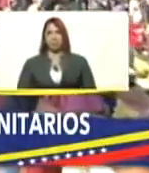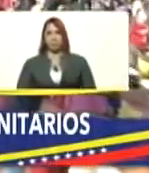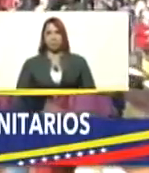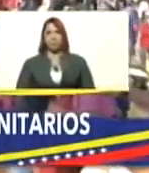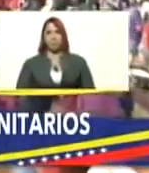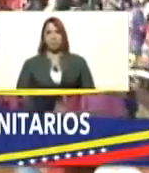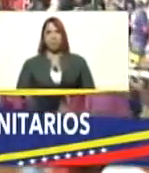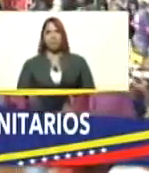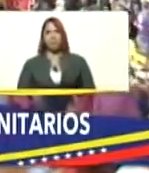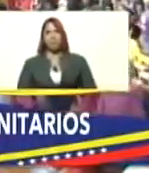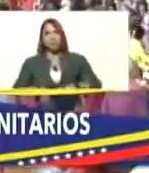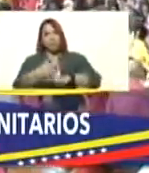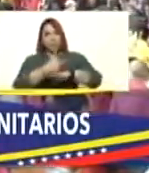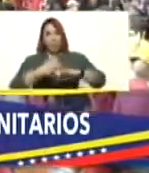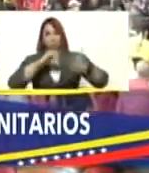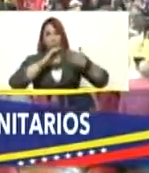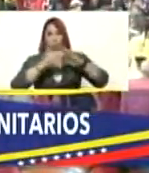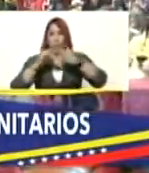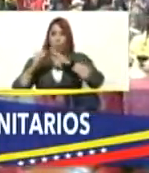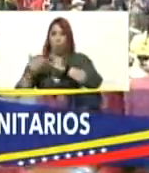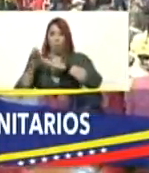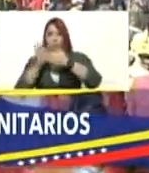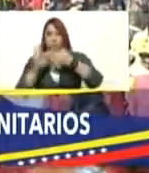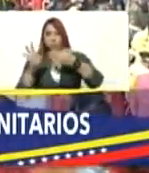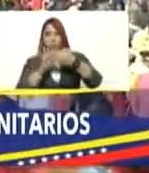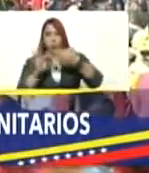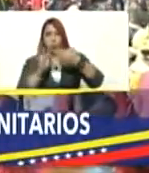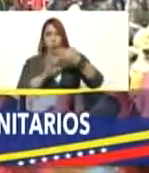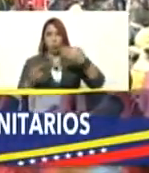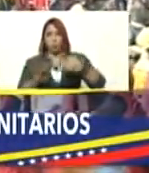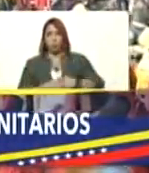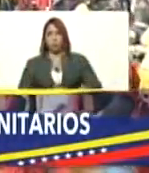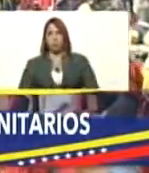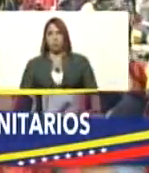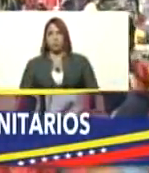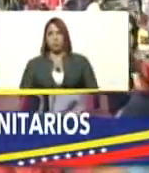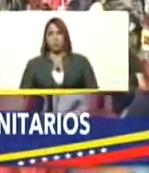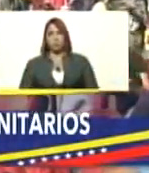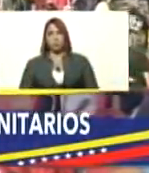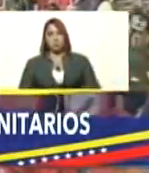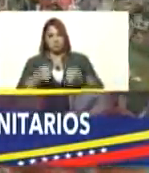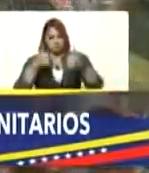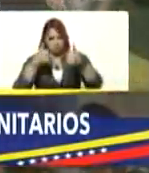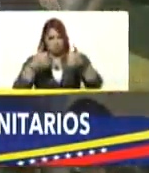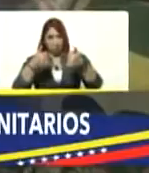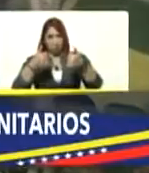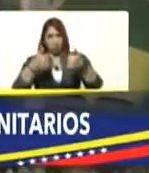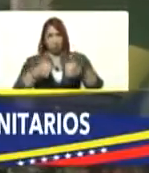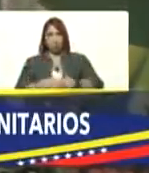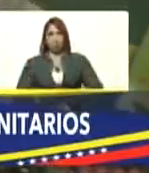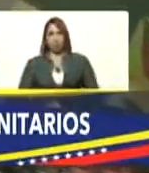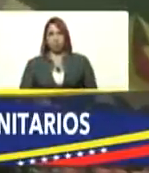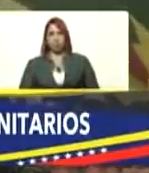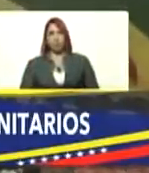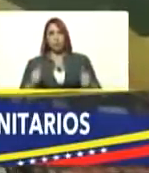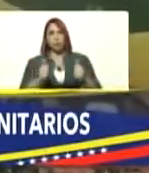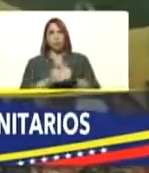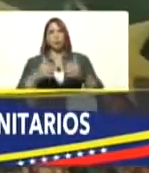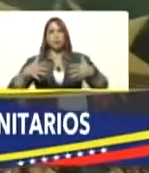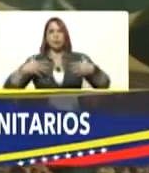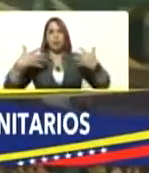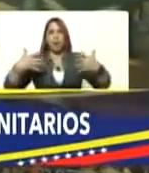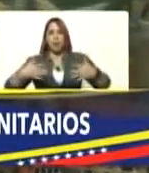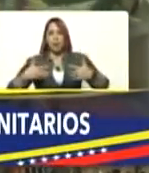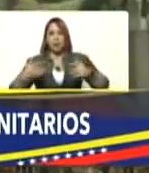Y que los gobiernos comunitarios funcionen, funcionen bien, con alegría,